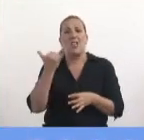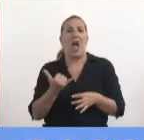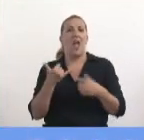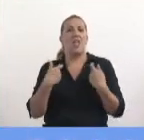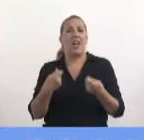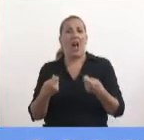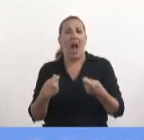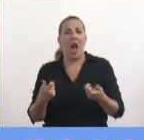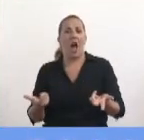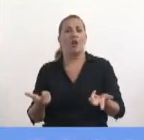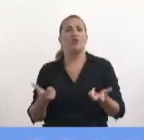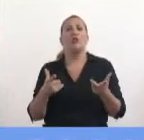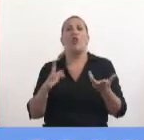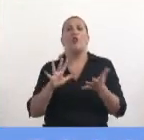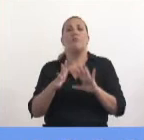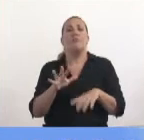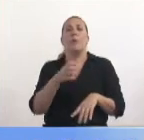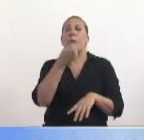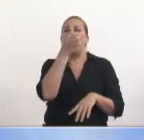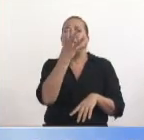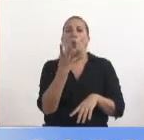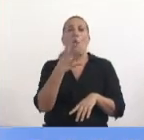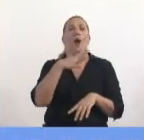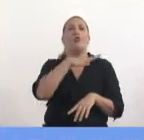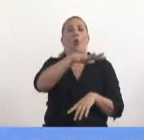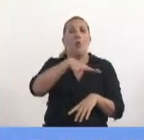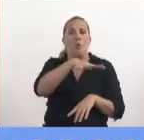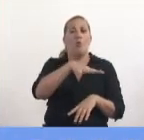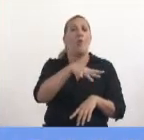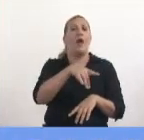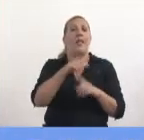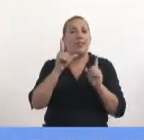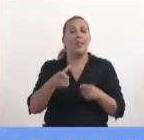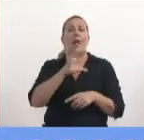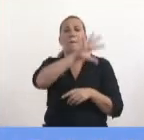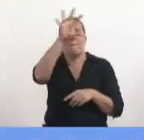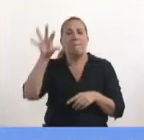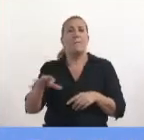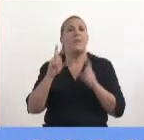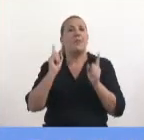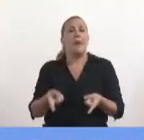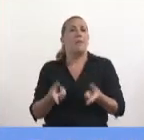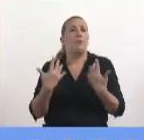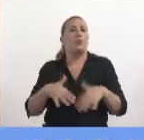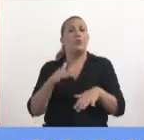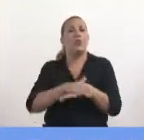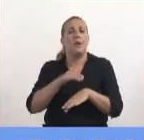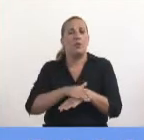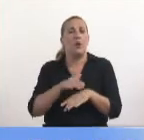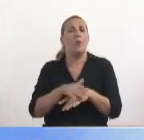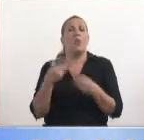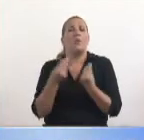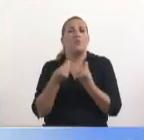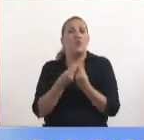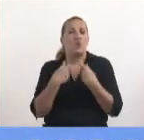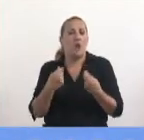convive con 24 jurisdicciones que tienen también muchas responsabilidades, muchos gastos,